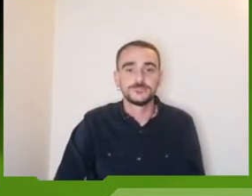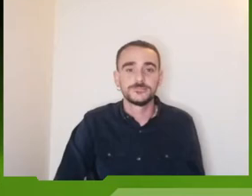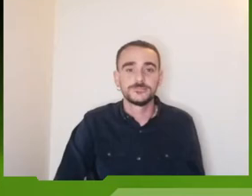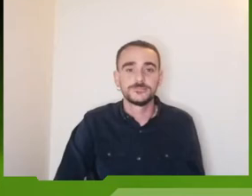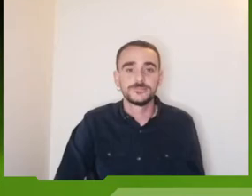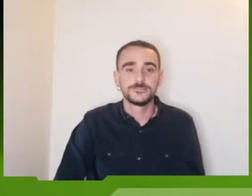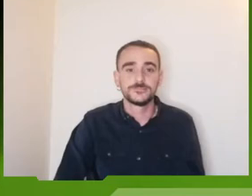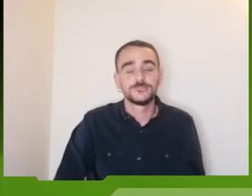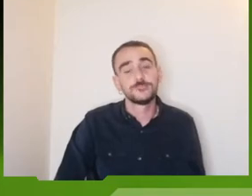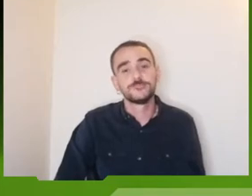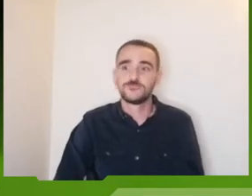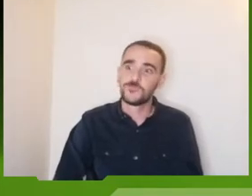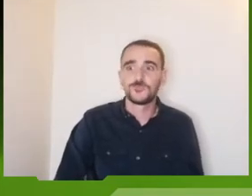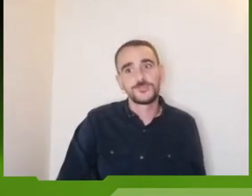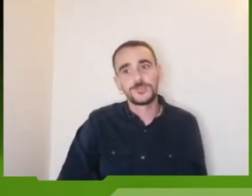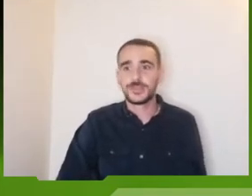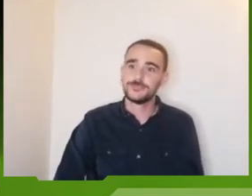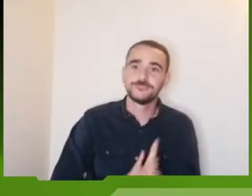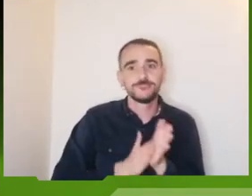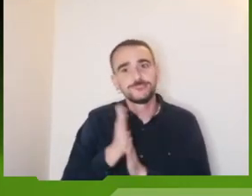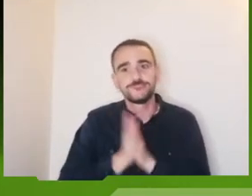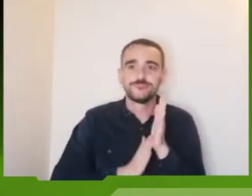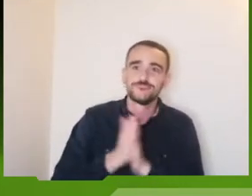Qué ricas.